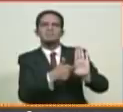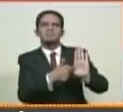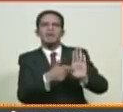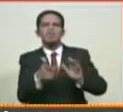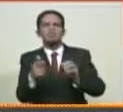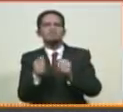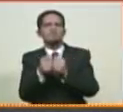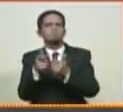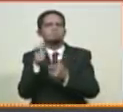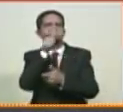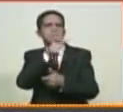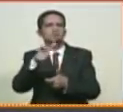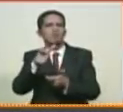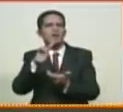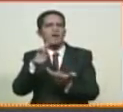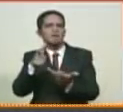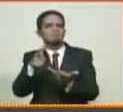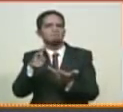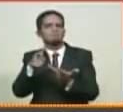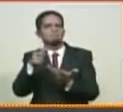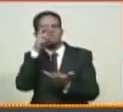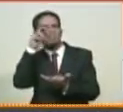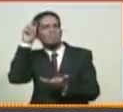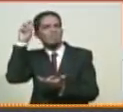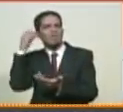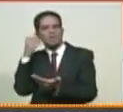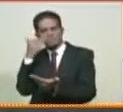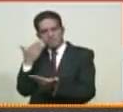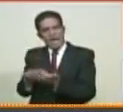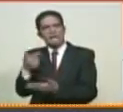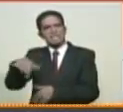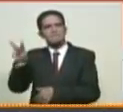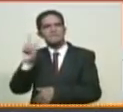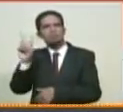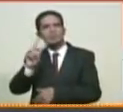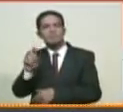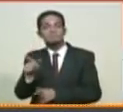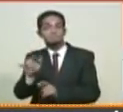funcionarios diplomáticos acreditados en Venezuela.